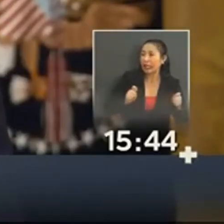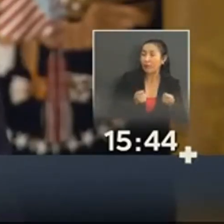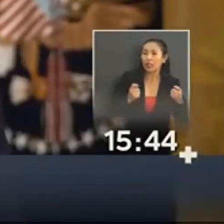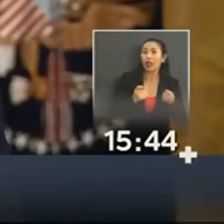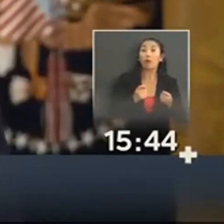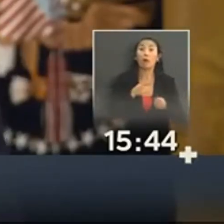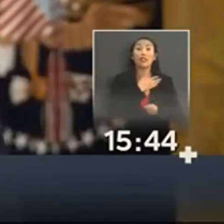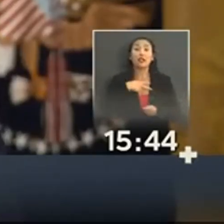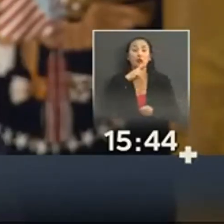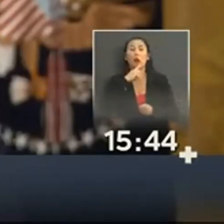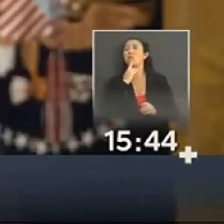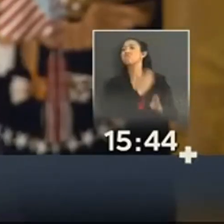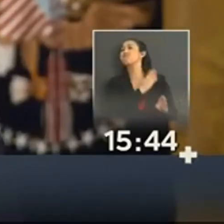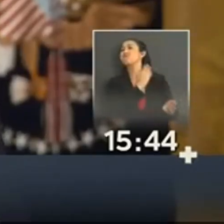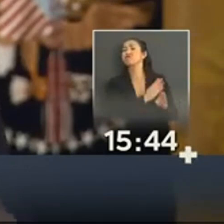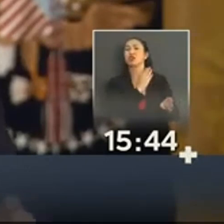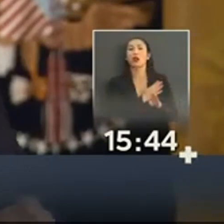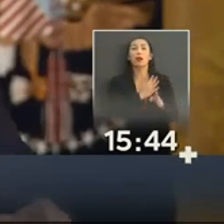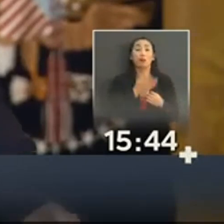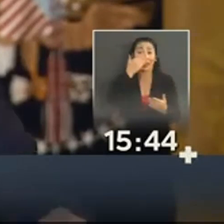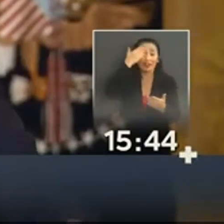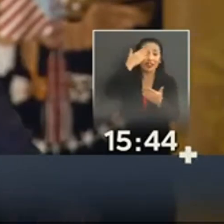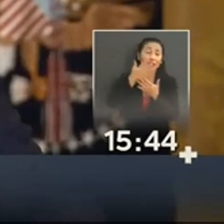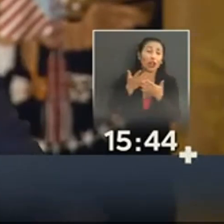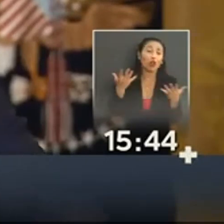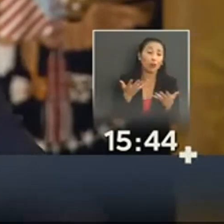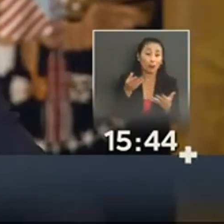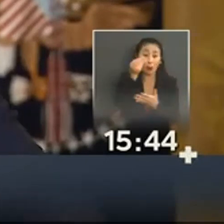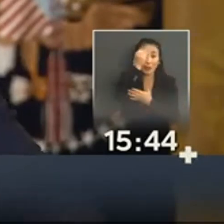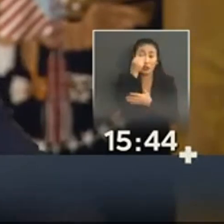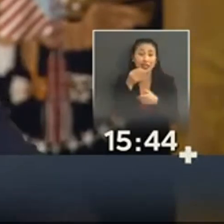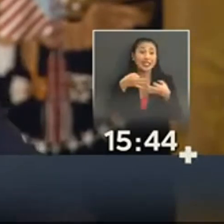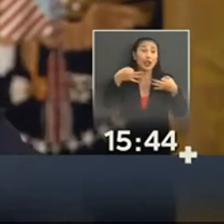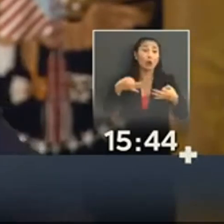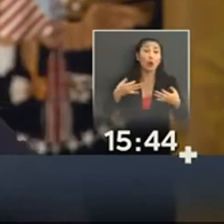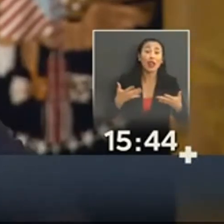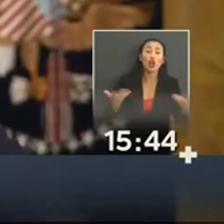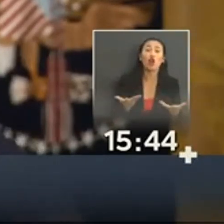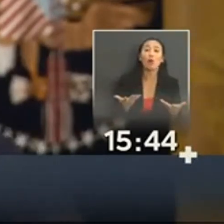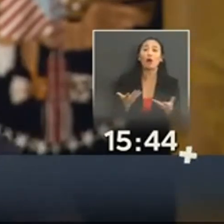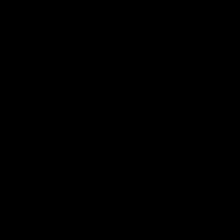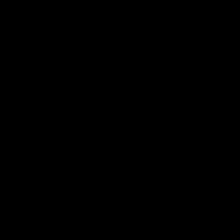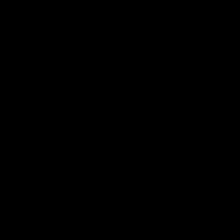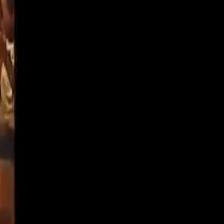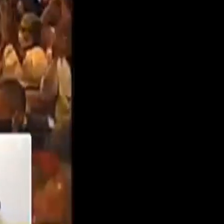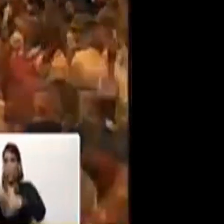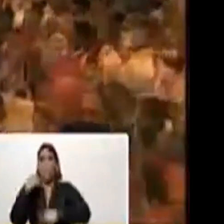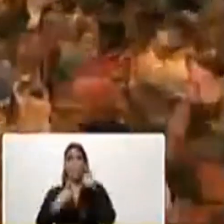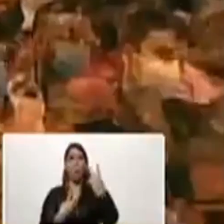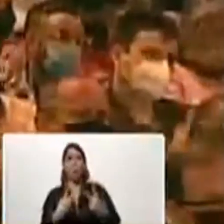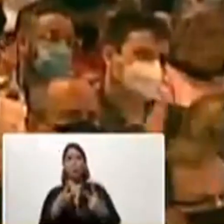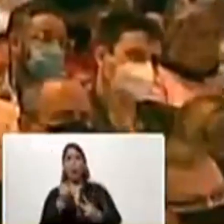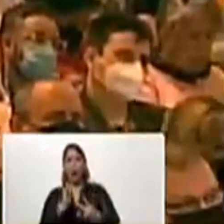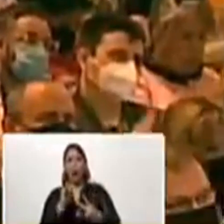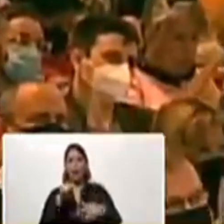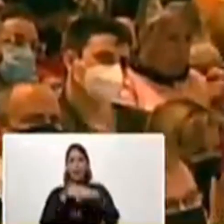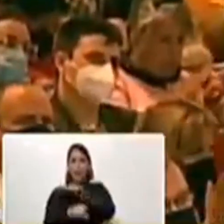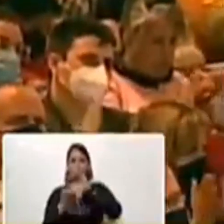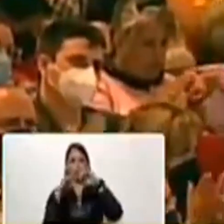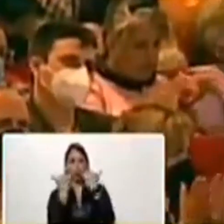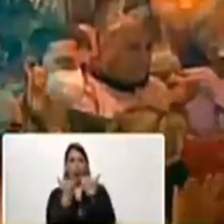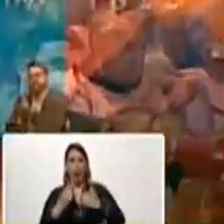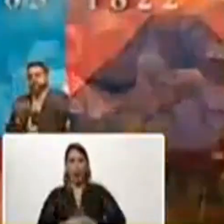sobrepasado todos los límites, los cuales eran prohibidos de cruzar. Por eso han anunciado que Nicolás Maduro será capaz capturado en Miraflores y puesto en prisión ante la